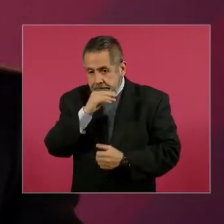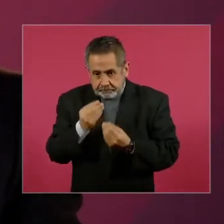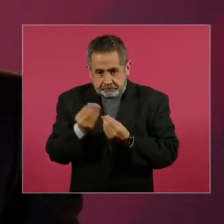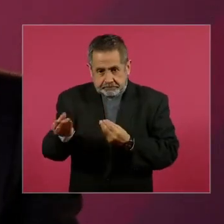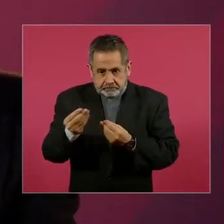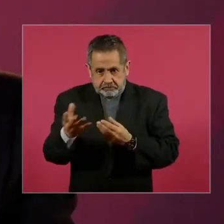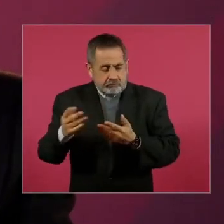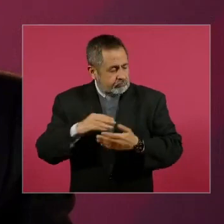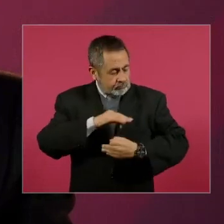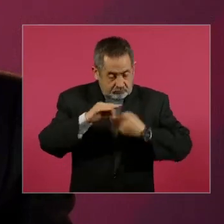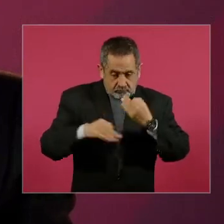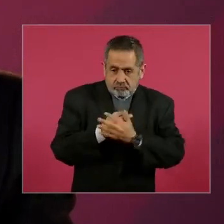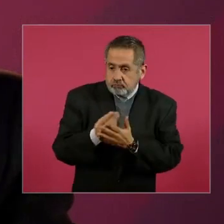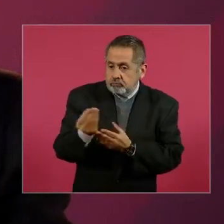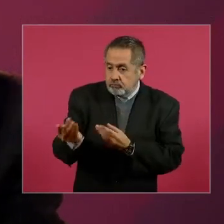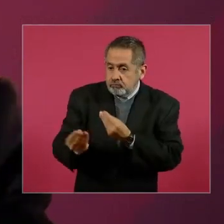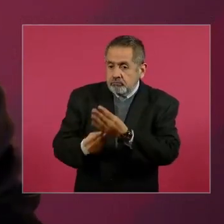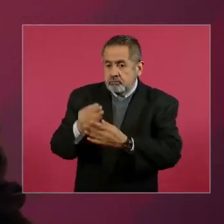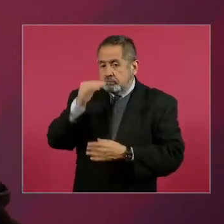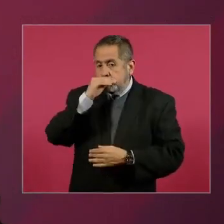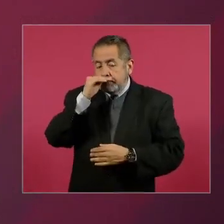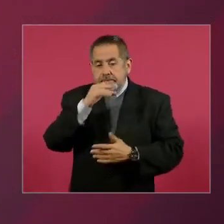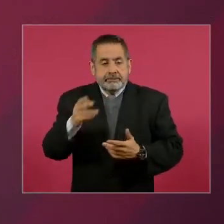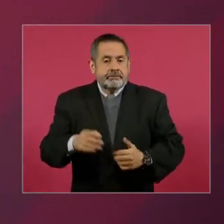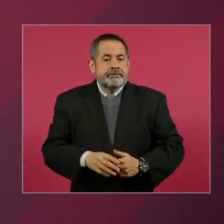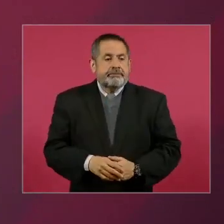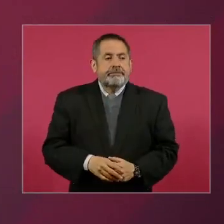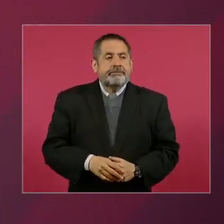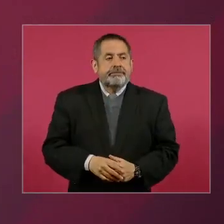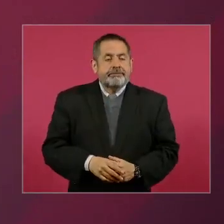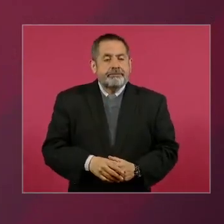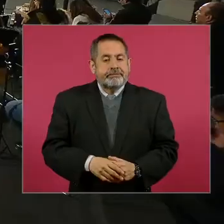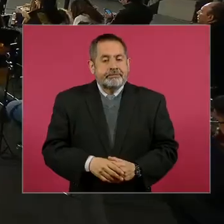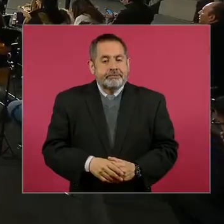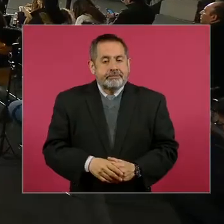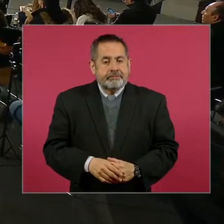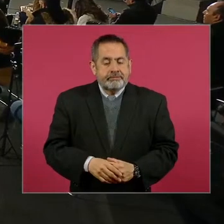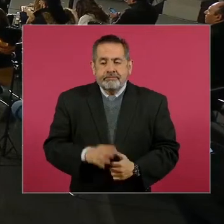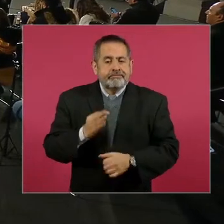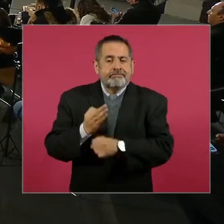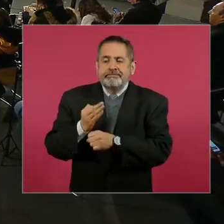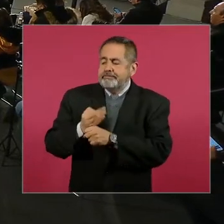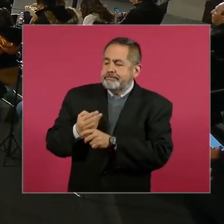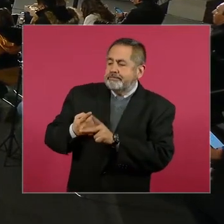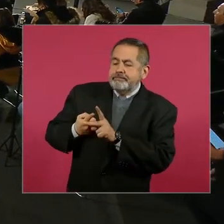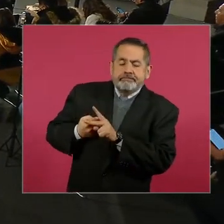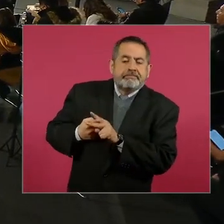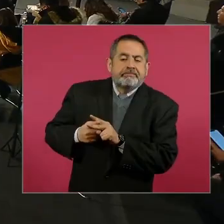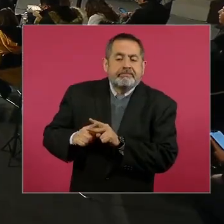Todos los medicamentos. Pero no estamos empezando